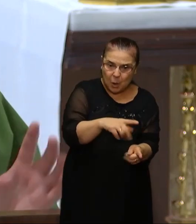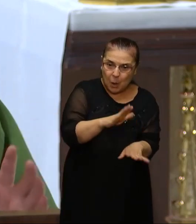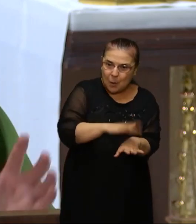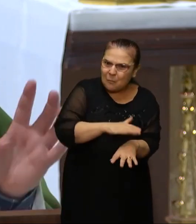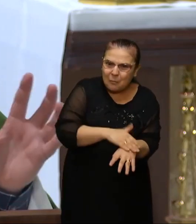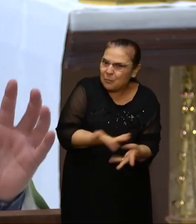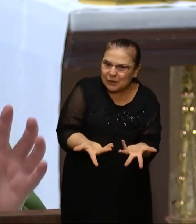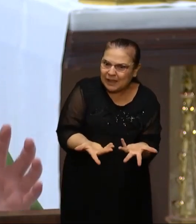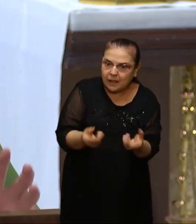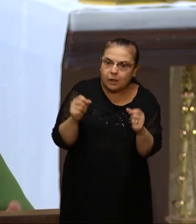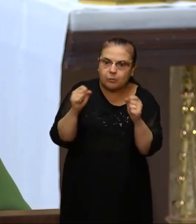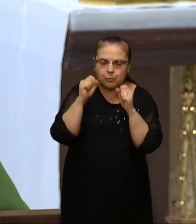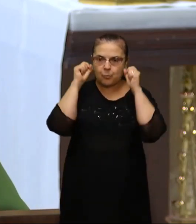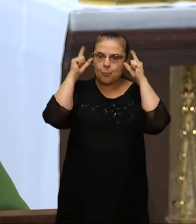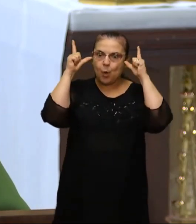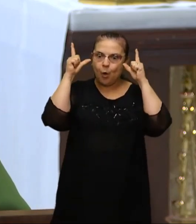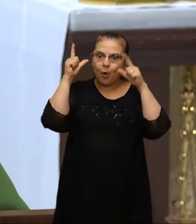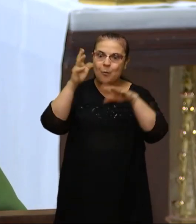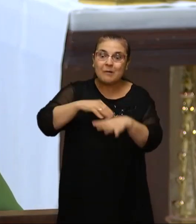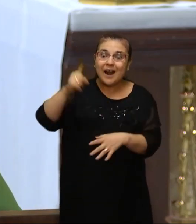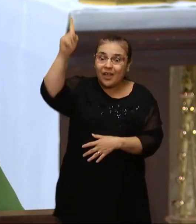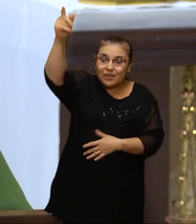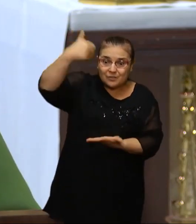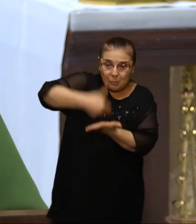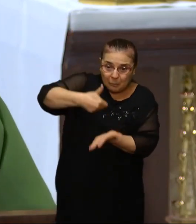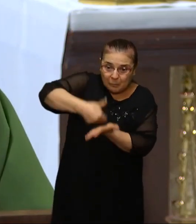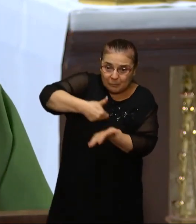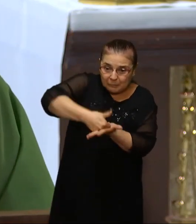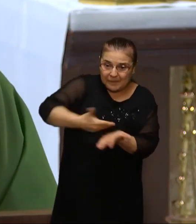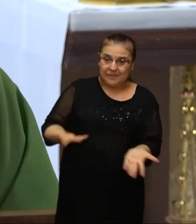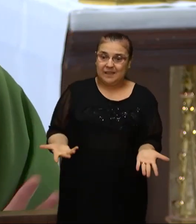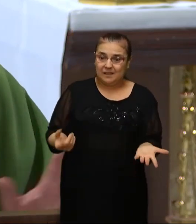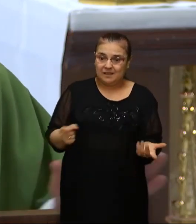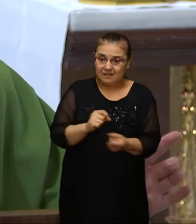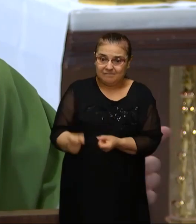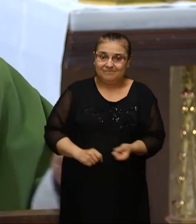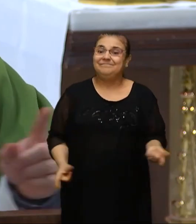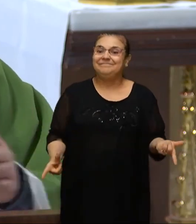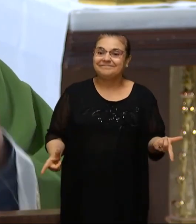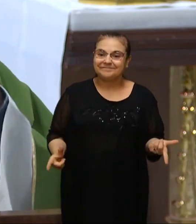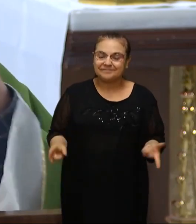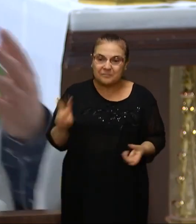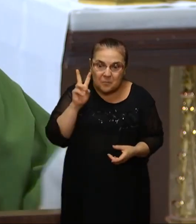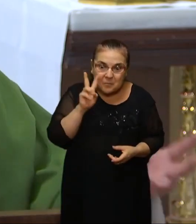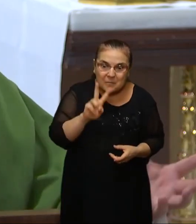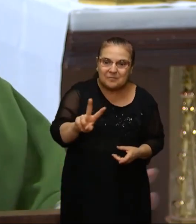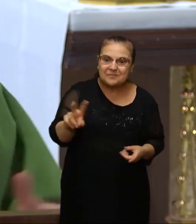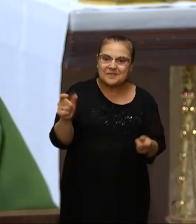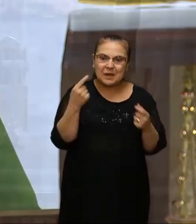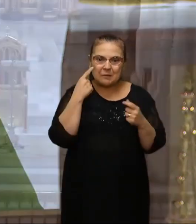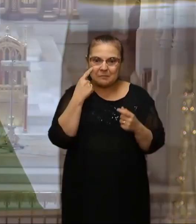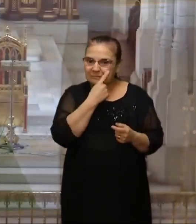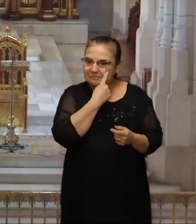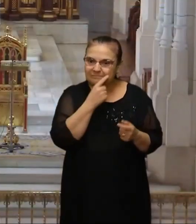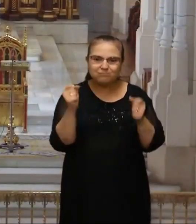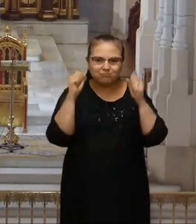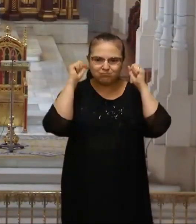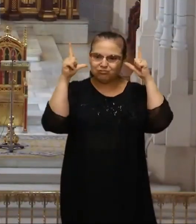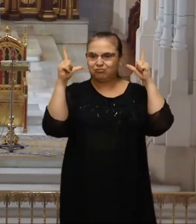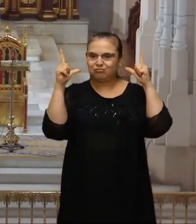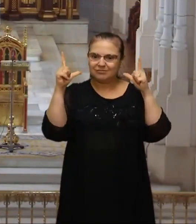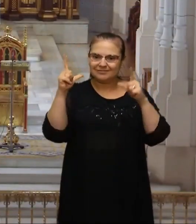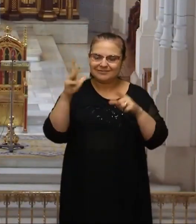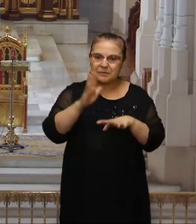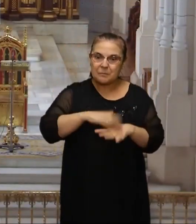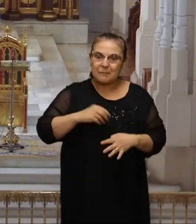también los ojos abiertos para lo que Dios nos pide Porque no tenemos también la mirada abierta para la mirada los ojos